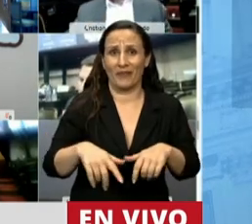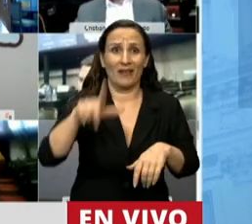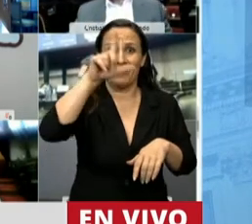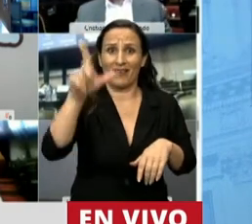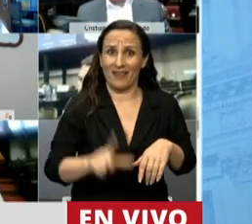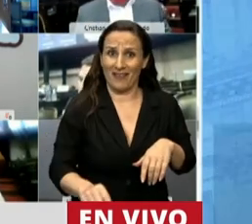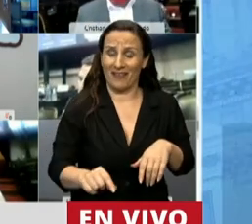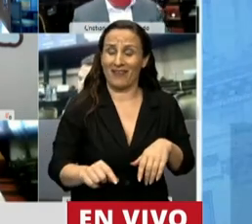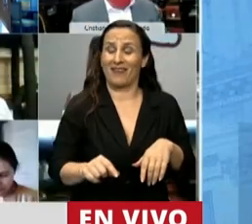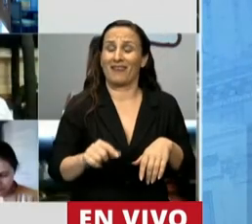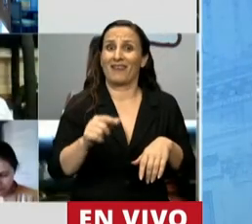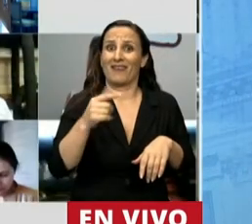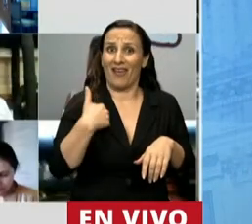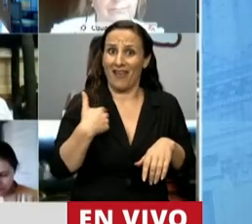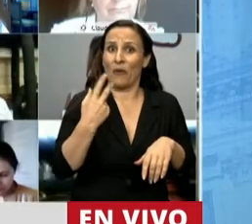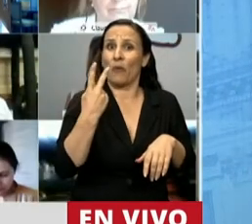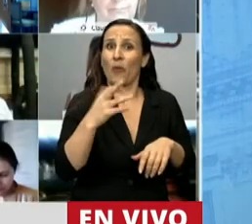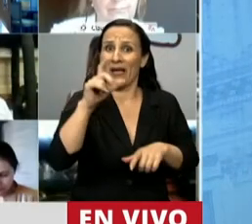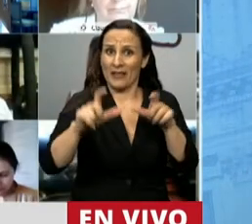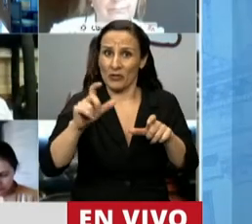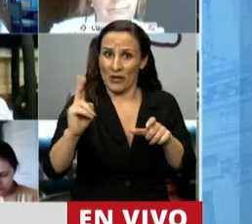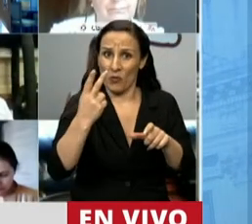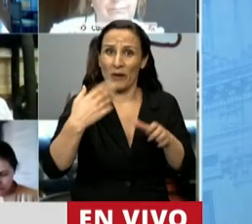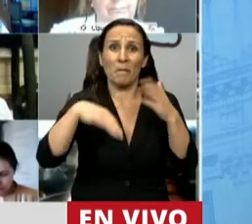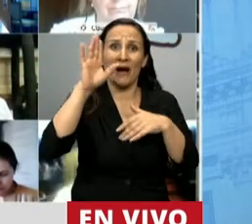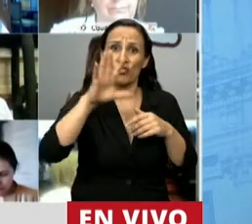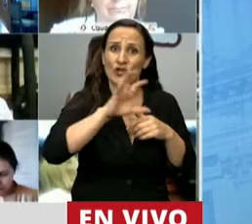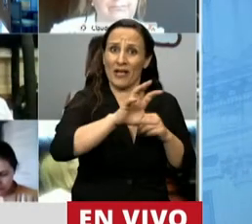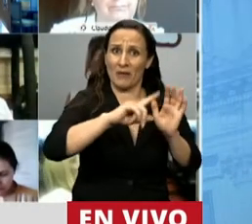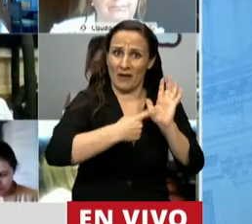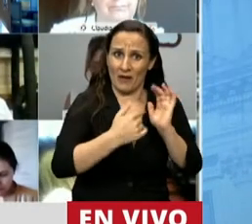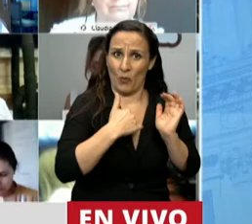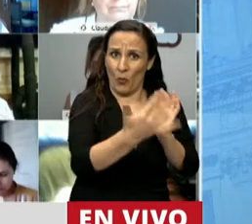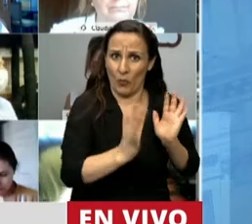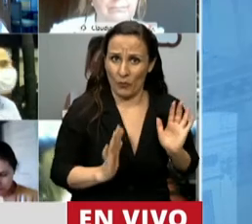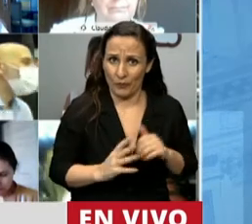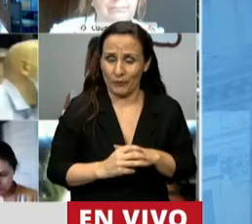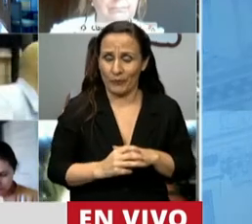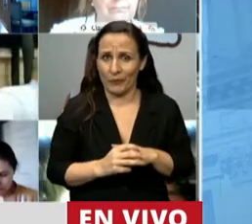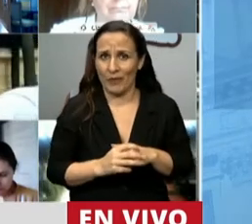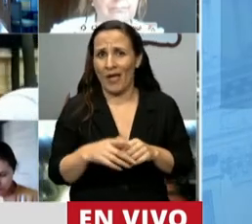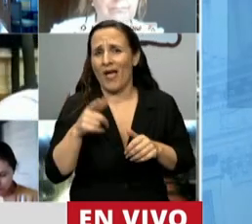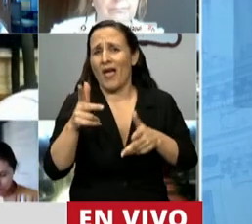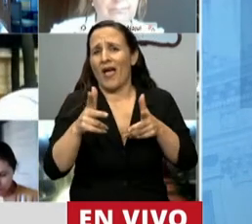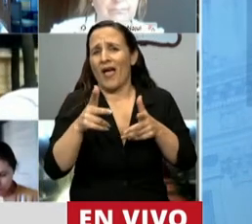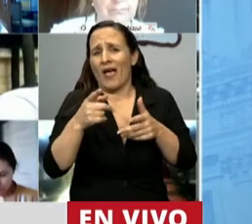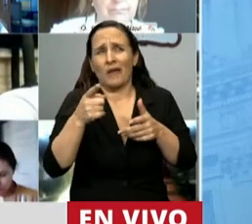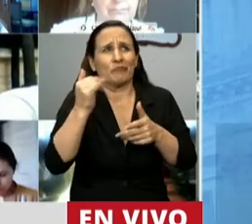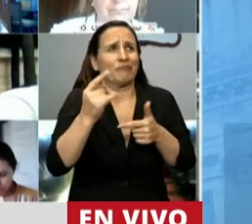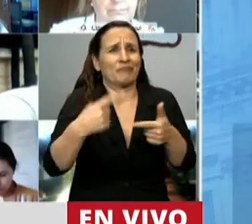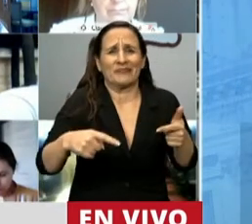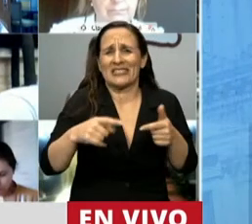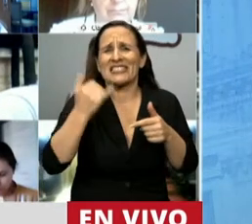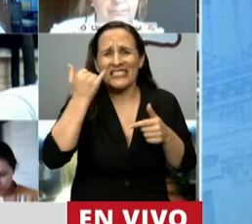todo el país la mayoría en la provincia de buenos aires estamos hablando de todo tipo de casos que han sido ya